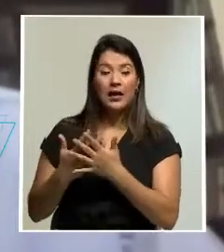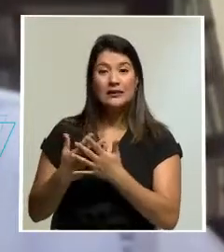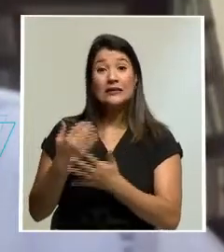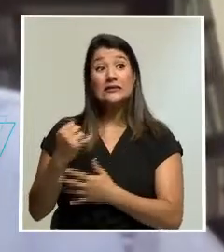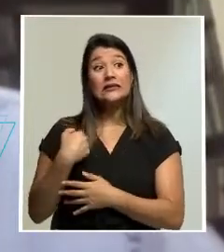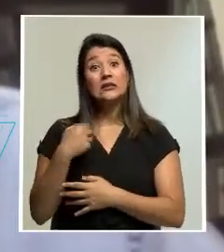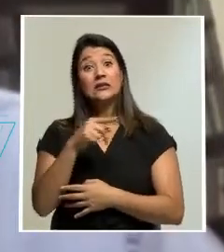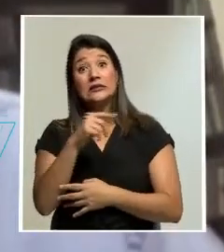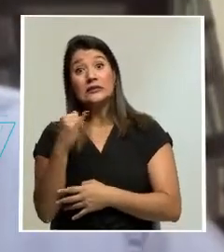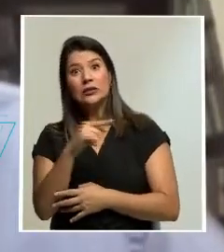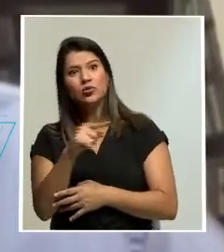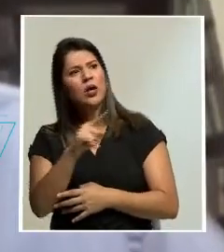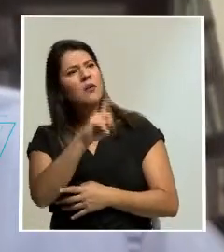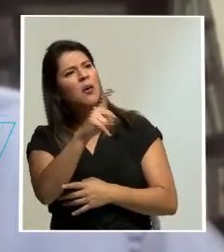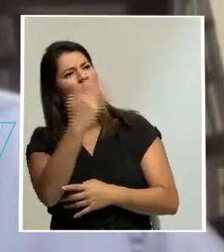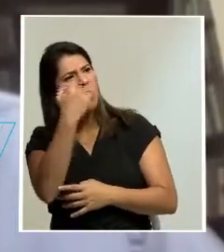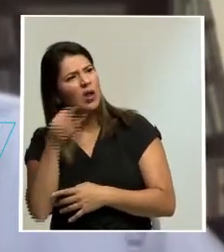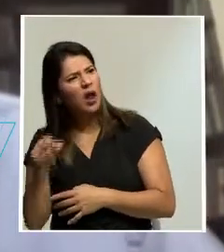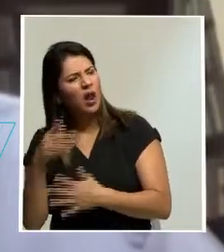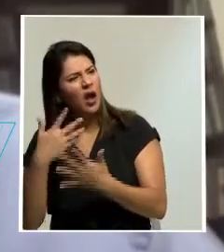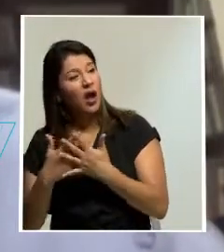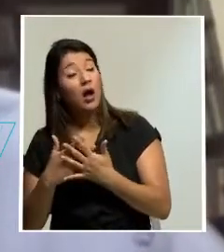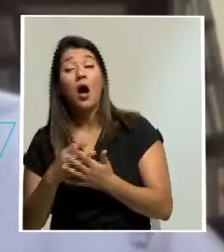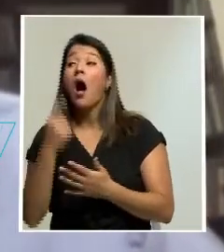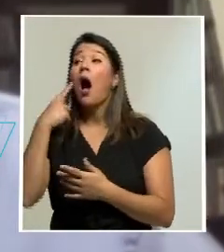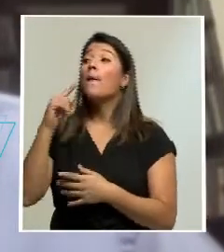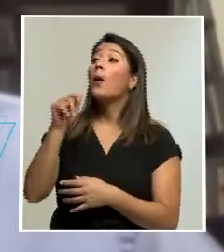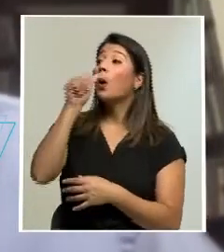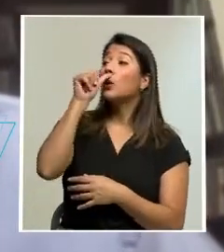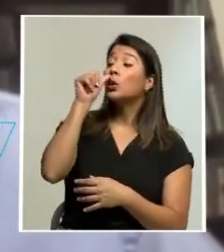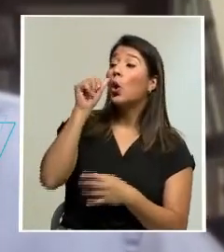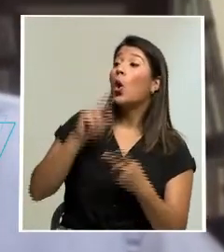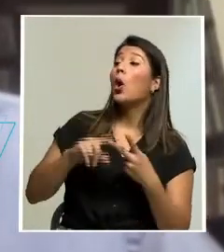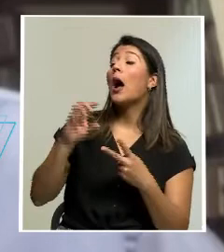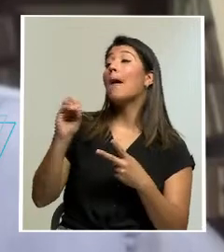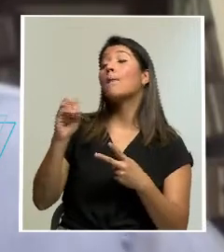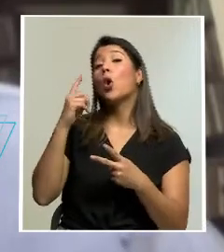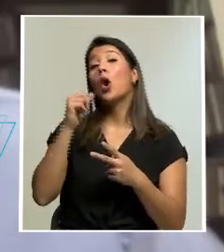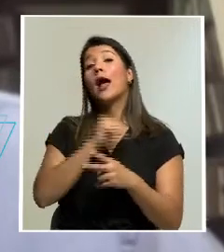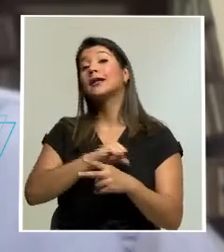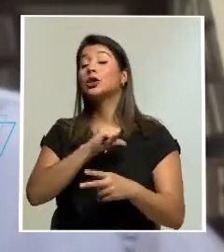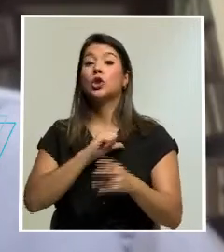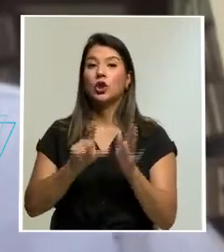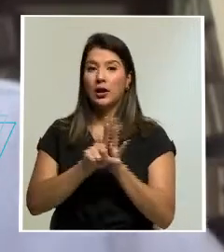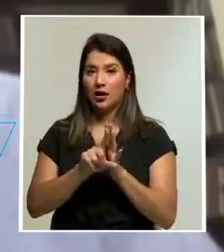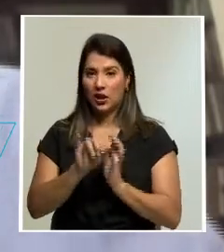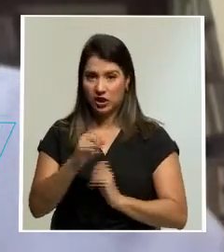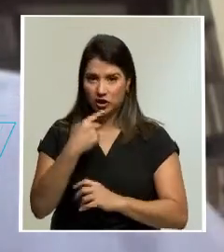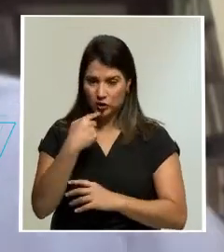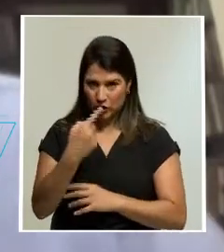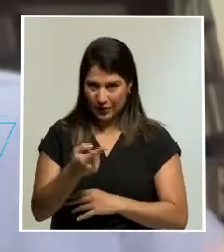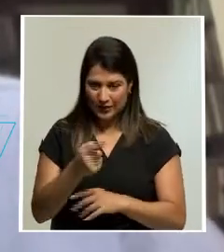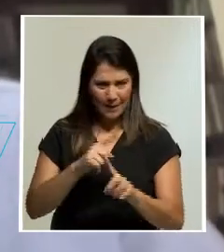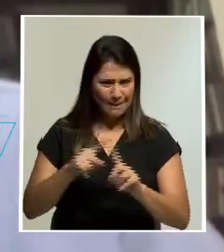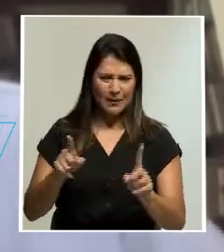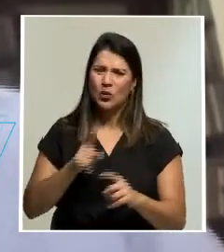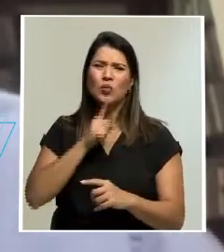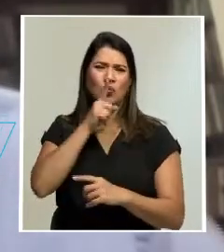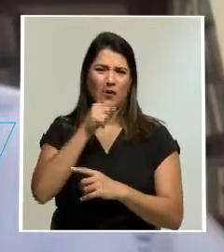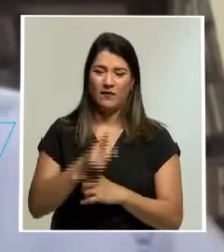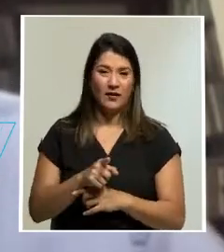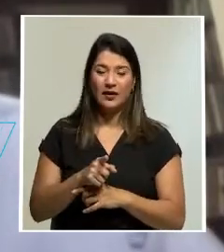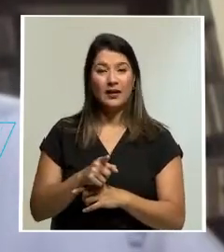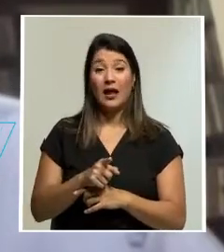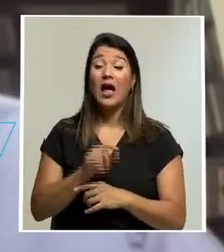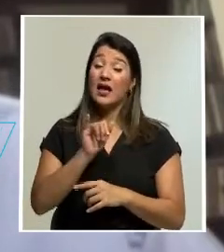van a decir que están presos por drogas, que están presos por delitos comunes. Esa es la situación, digamos, que cierra este